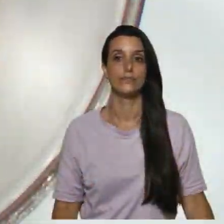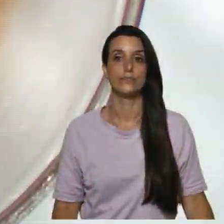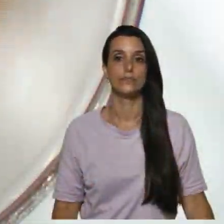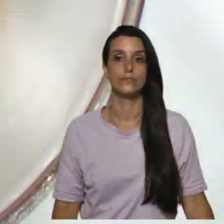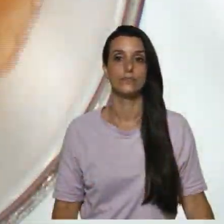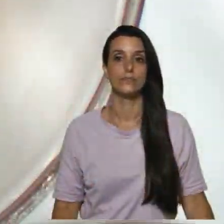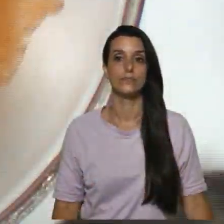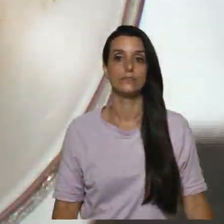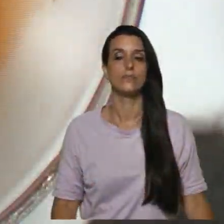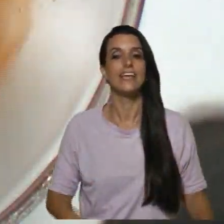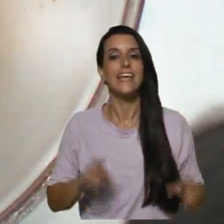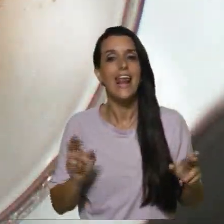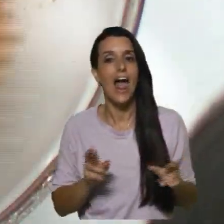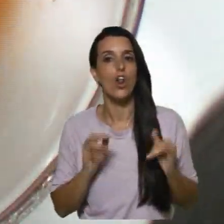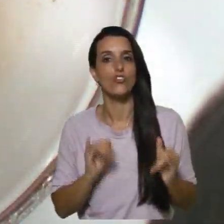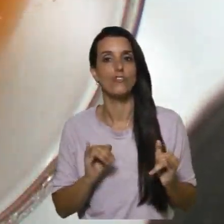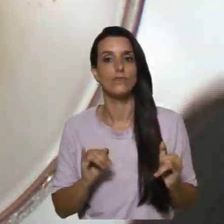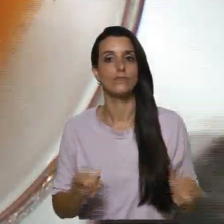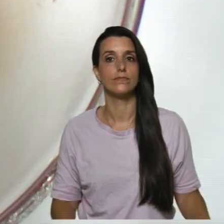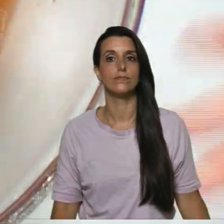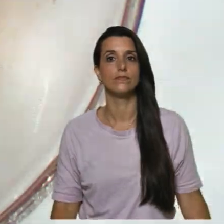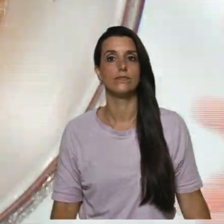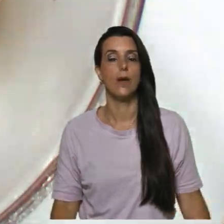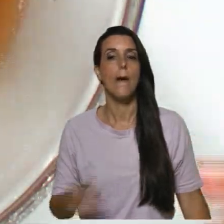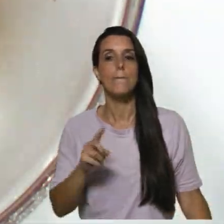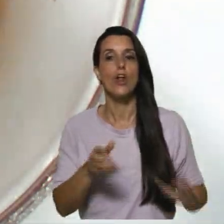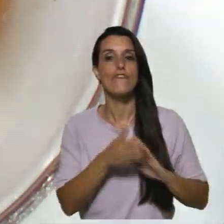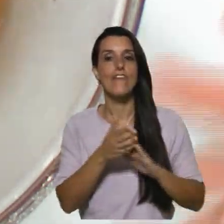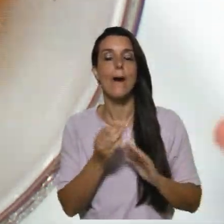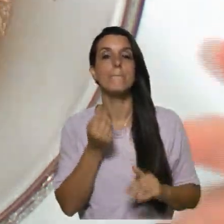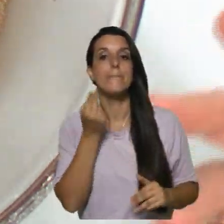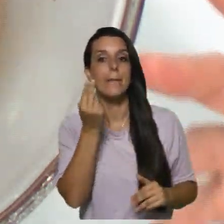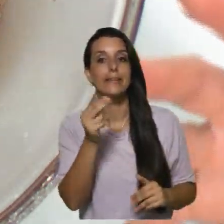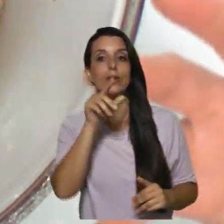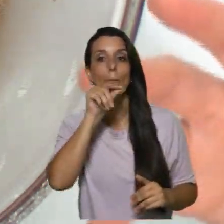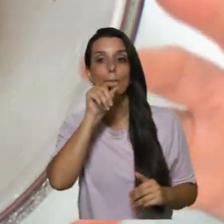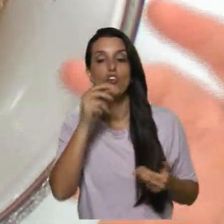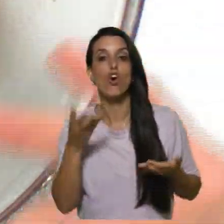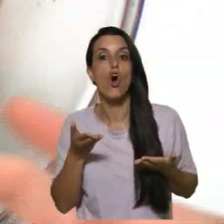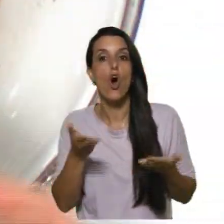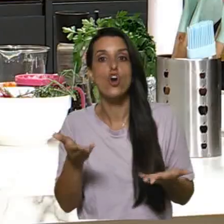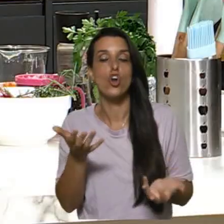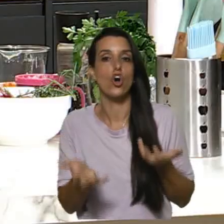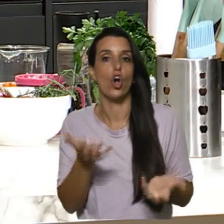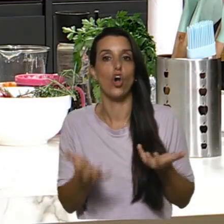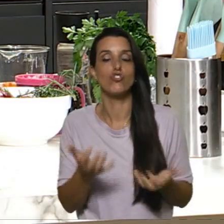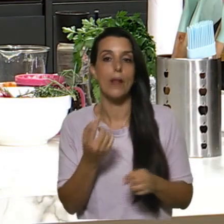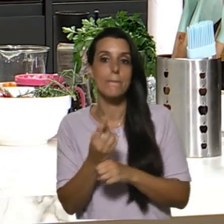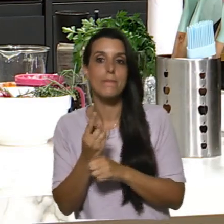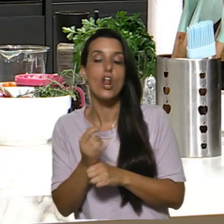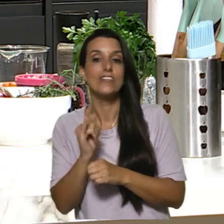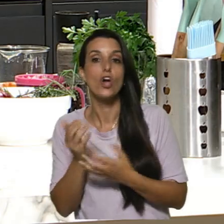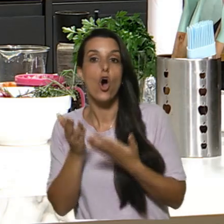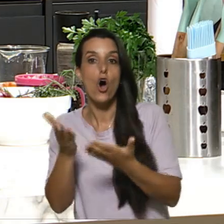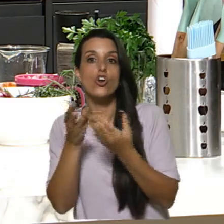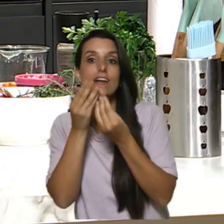Pues esto qué raro. Pero es lo que te va a permitir que cuando el pollo esté en el horno, se cocine, por un lado sí en el horno y el